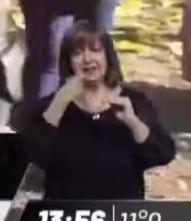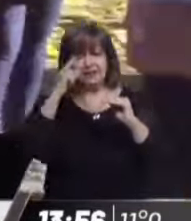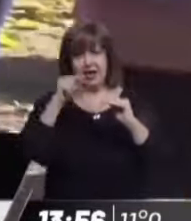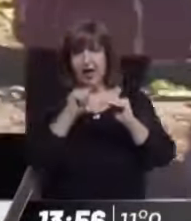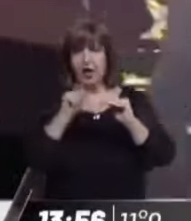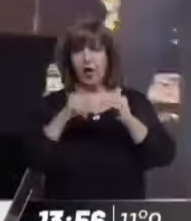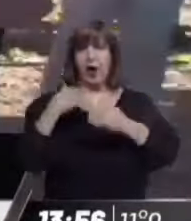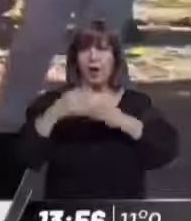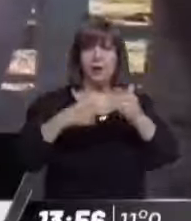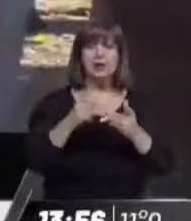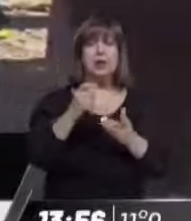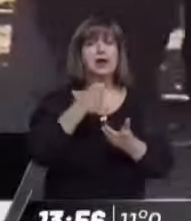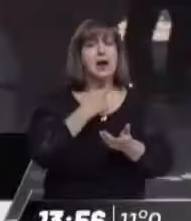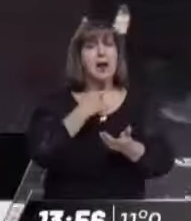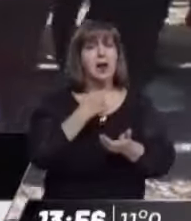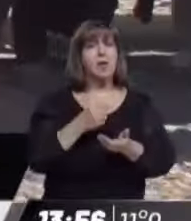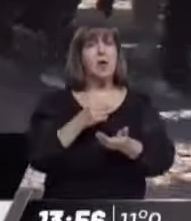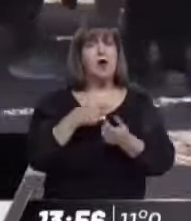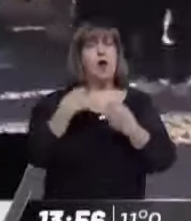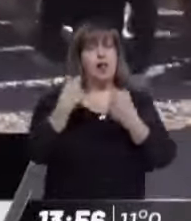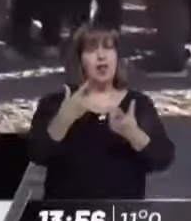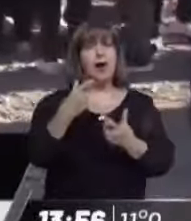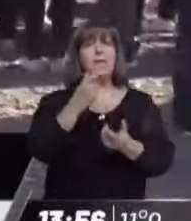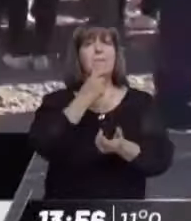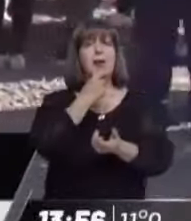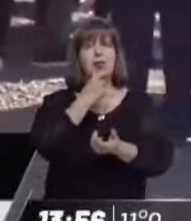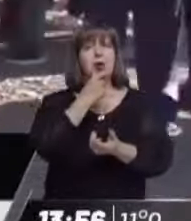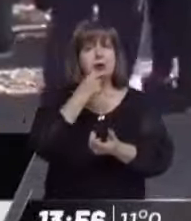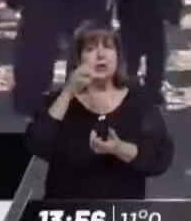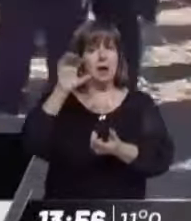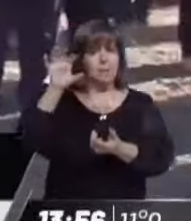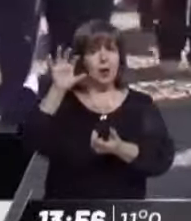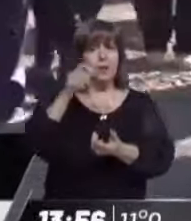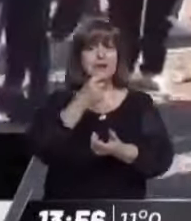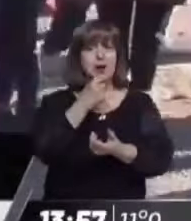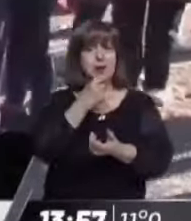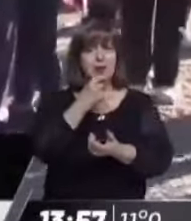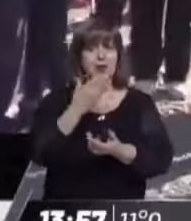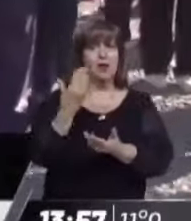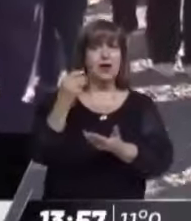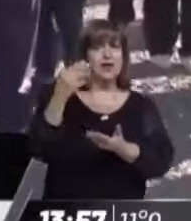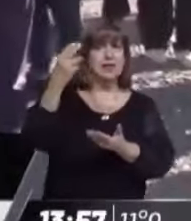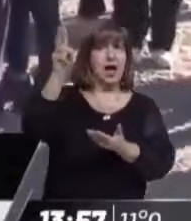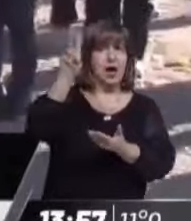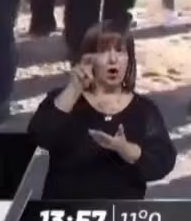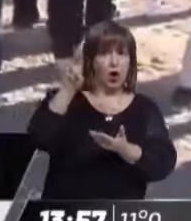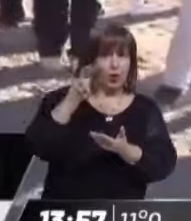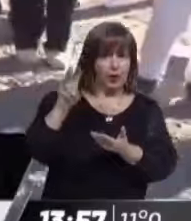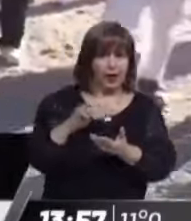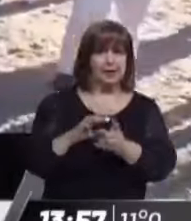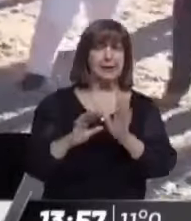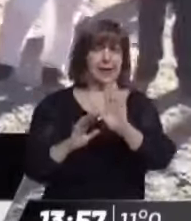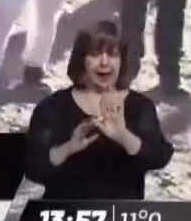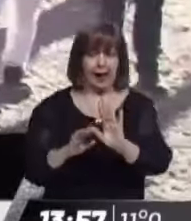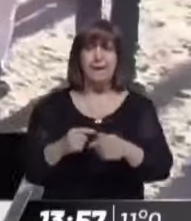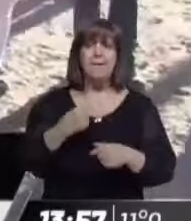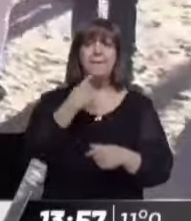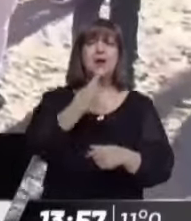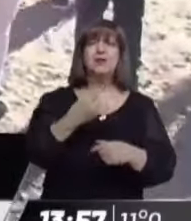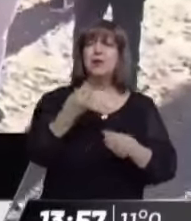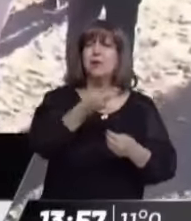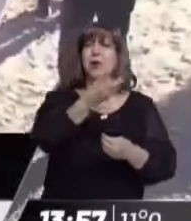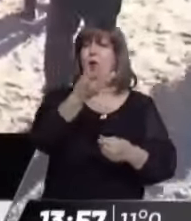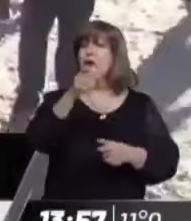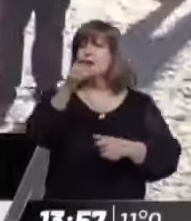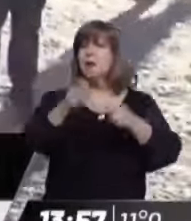que devuelva las inscripciones a Mendoza porque es la única provincia que que aún no ha cobrado cómo sería por ejemplo Cuántos son los obreros que